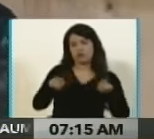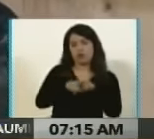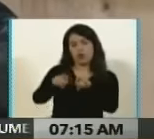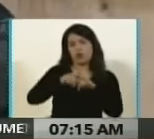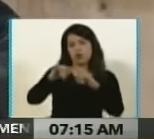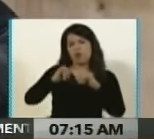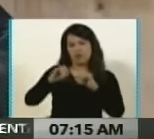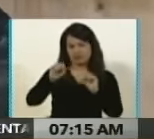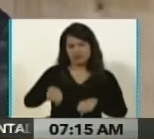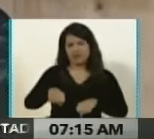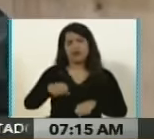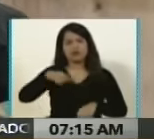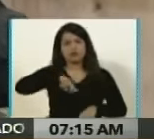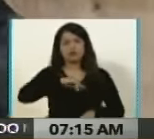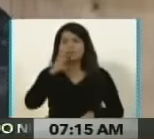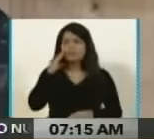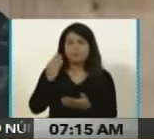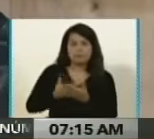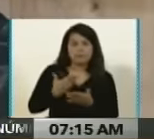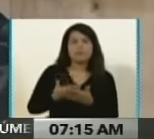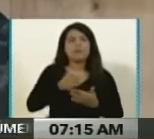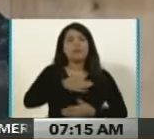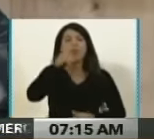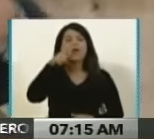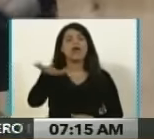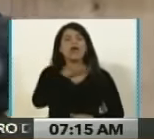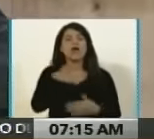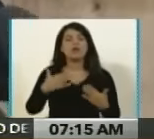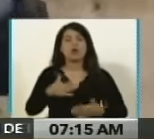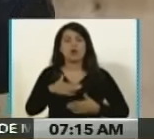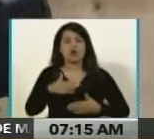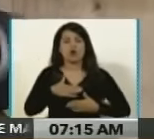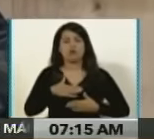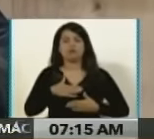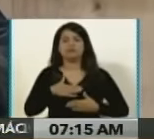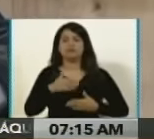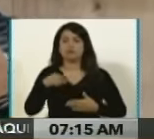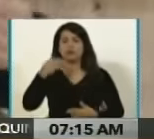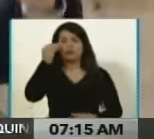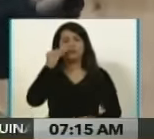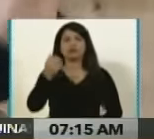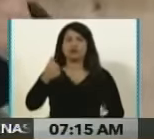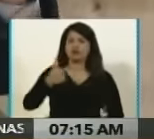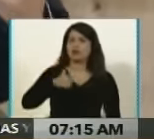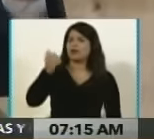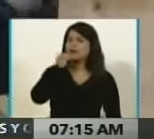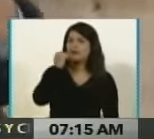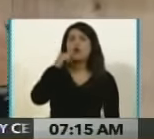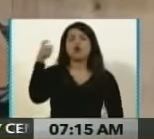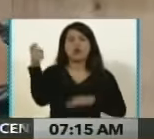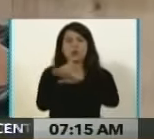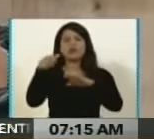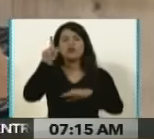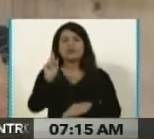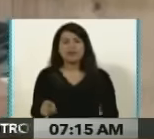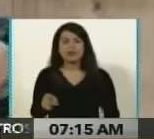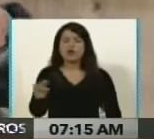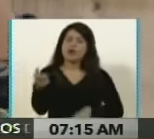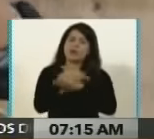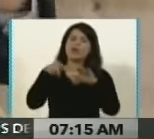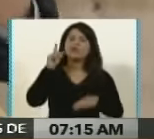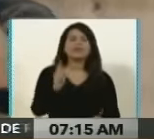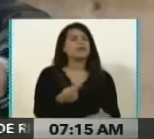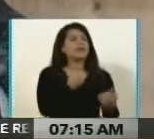hay cosas que estamos experimentando como pueblo. Y algo que yo reclamo es que el gobierno tenga un discurso para